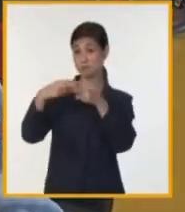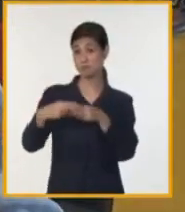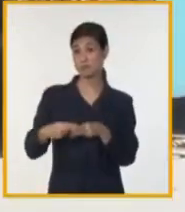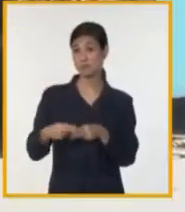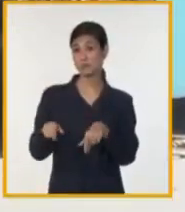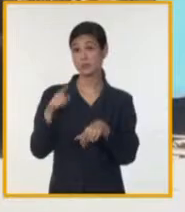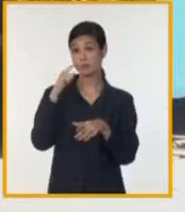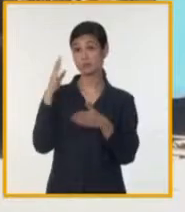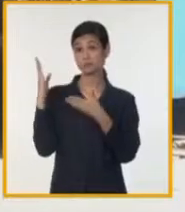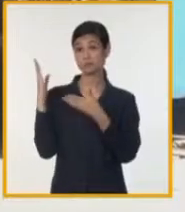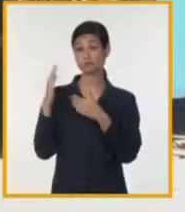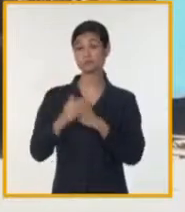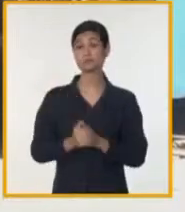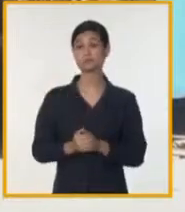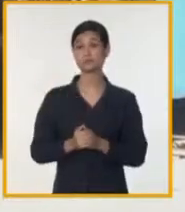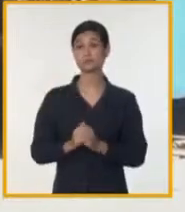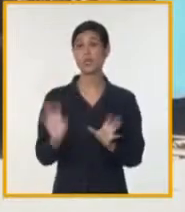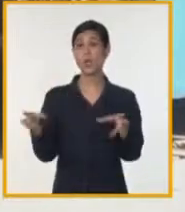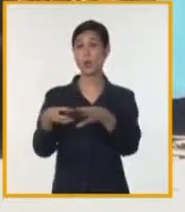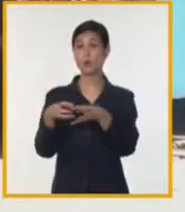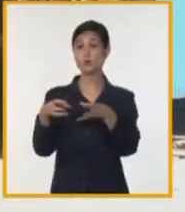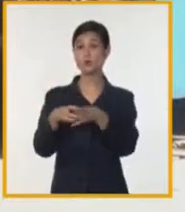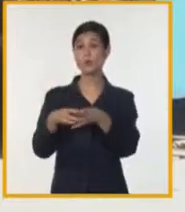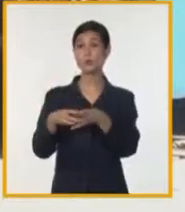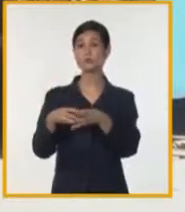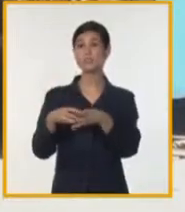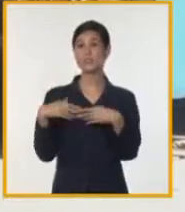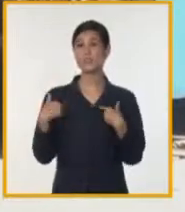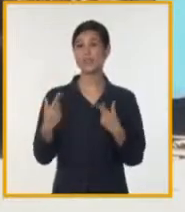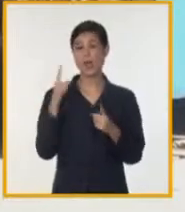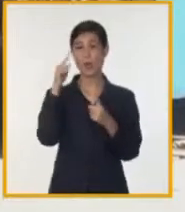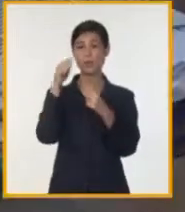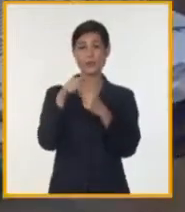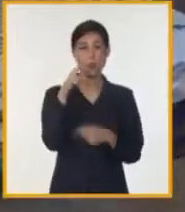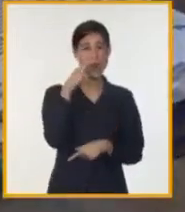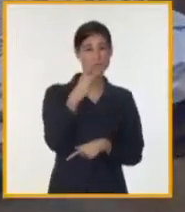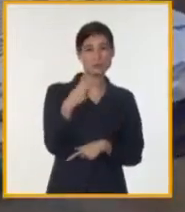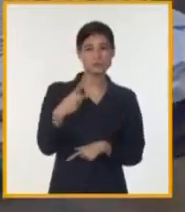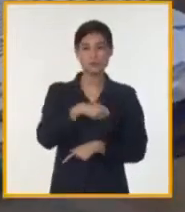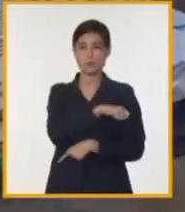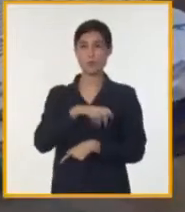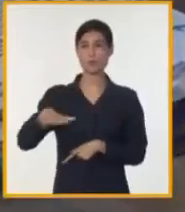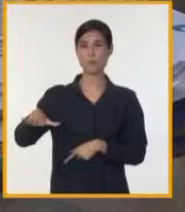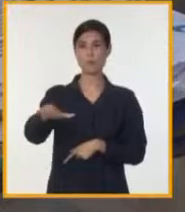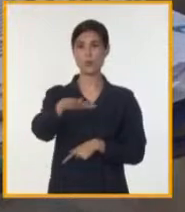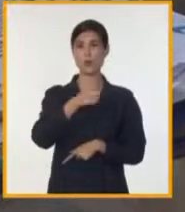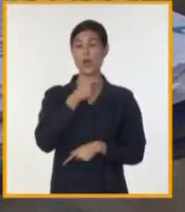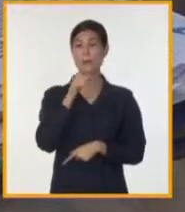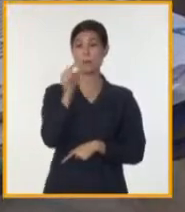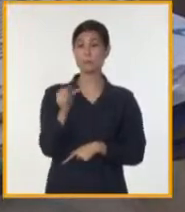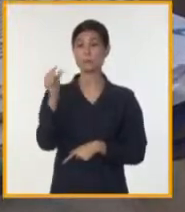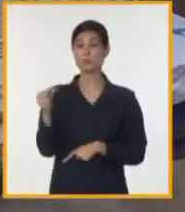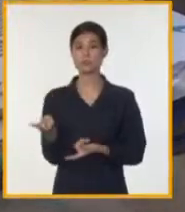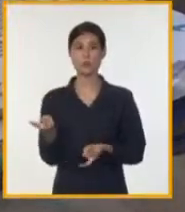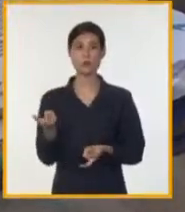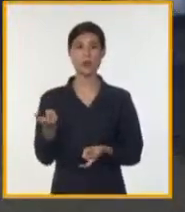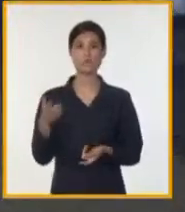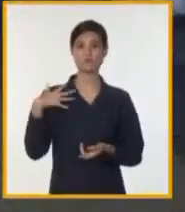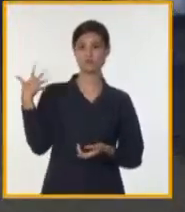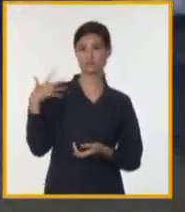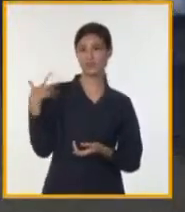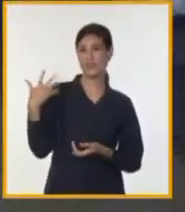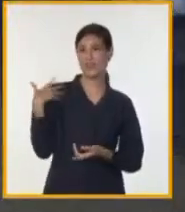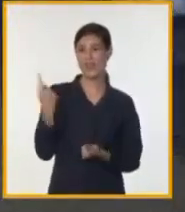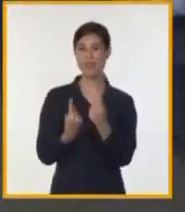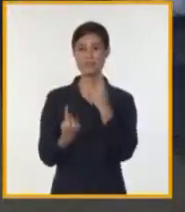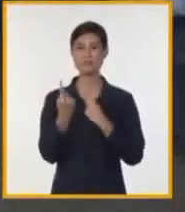relaciones públicas con un grupo de atención a la población que recepciona todas las quejas y le da seguimiento a las quejas que entran por las vías formales que existen,